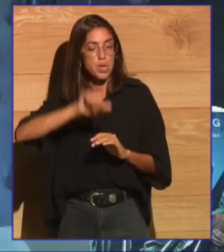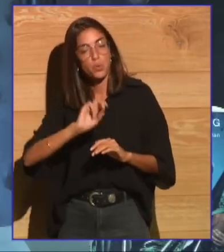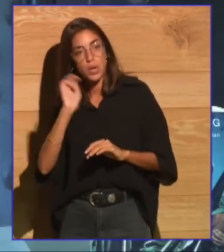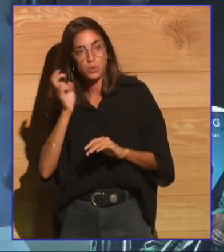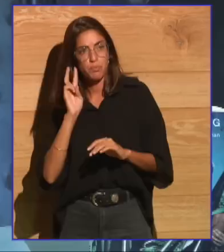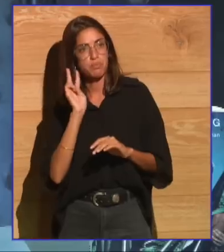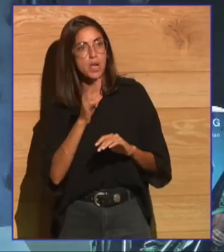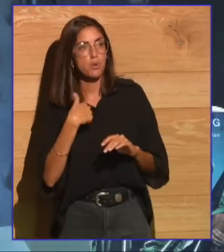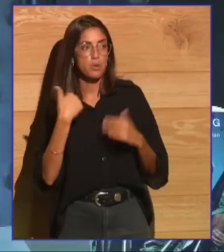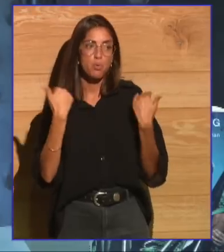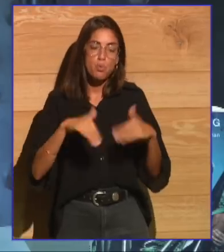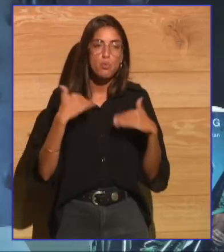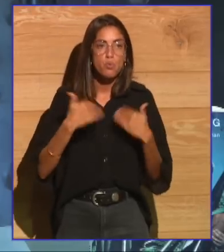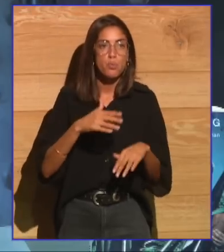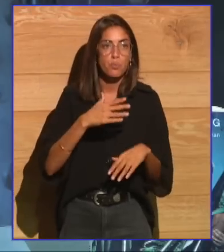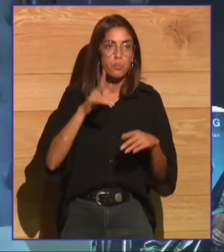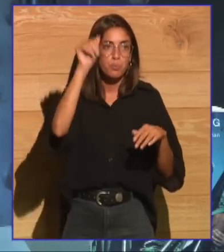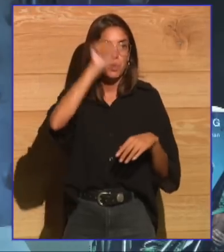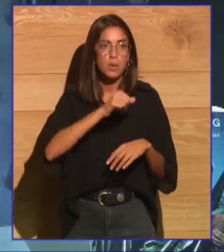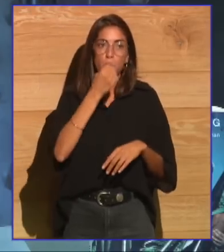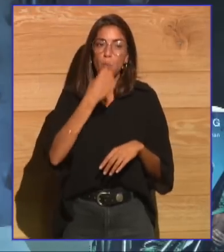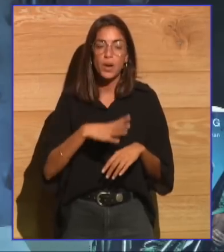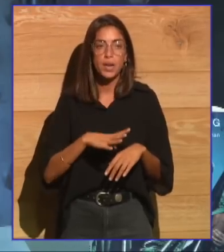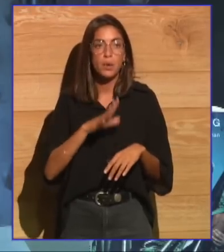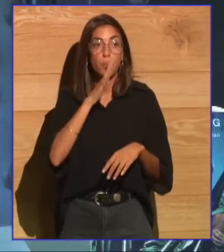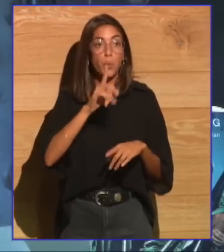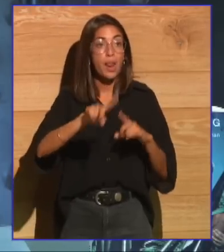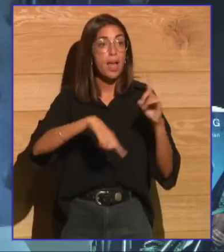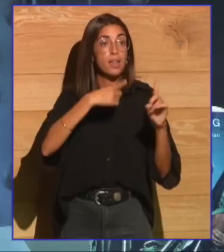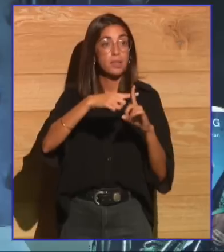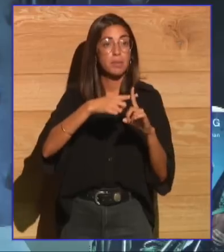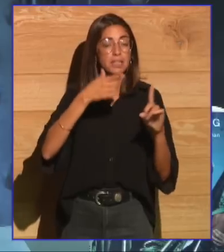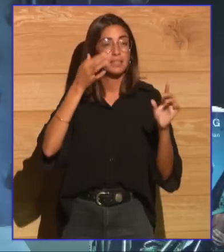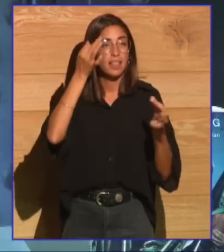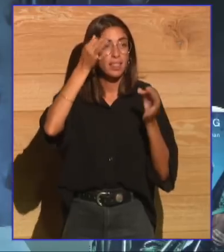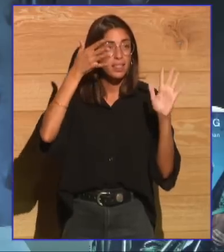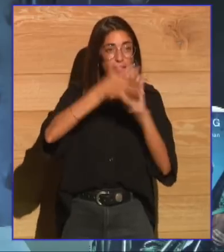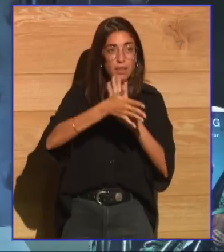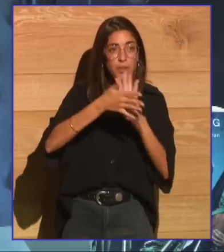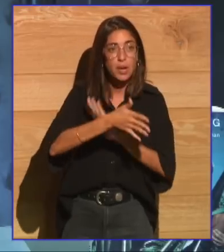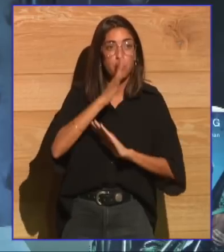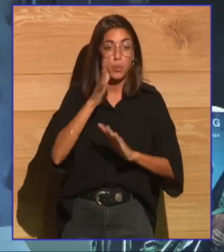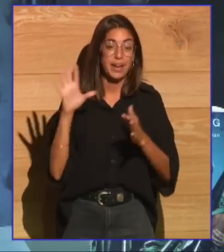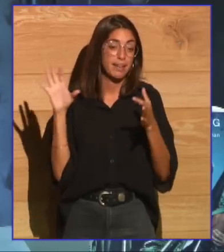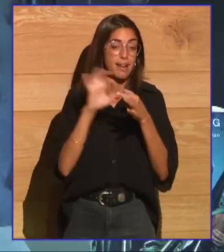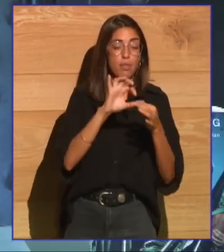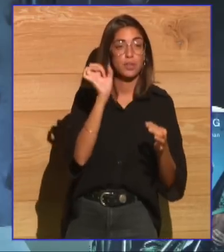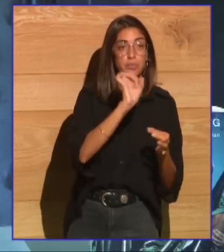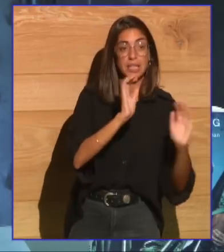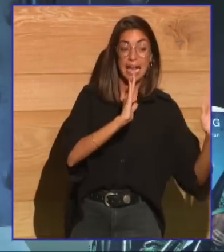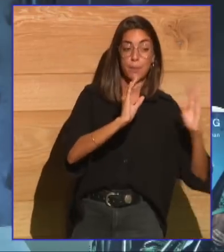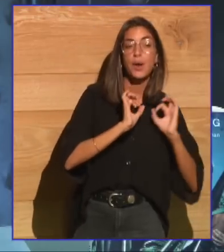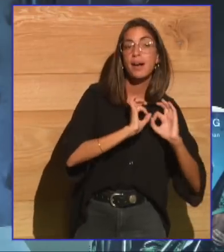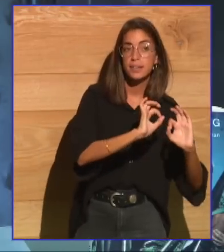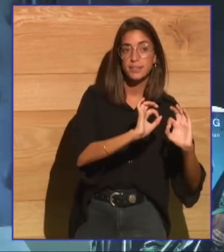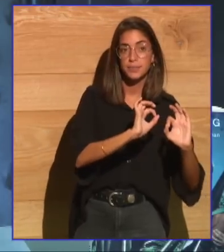obra aquí porque además define bueno es algo que tiene mucho que ver con ese con el primer de esa época incluso abordar la